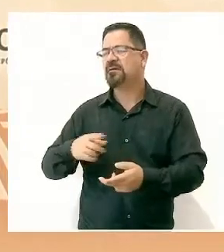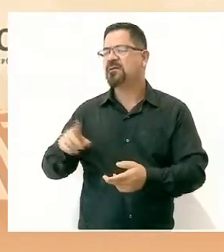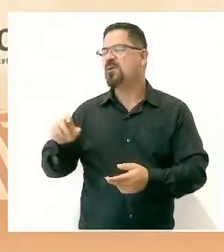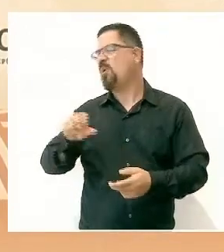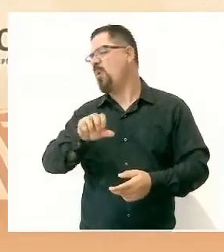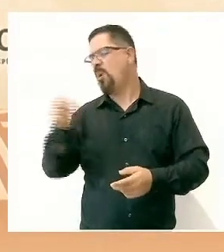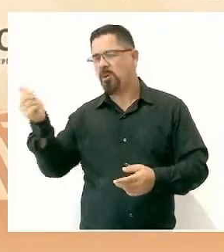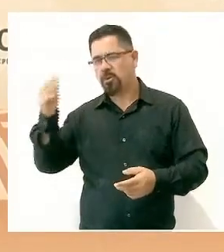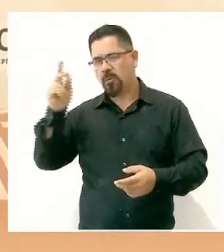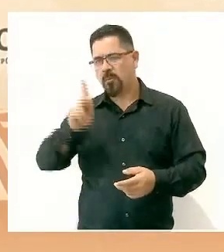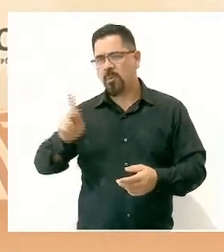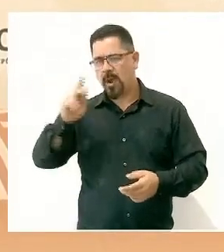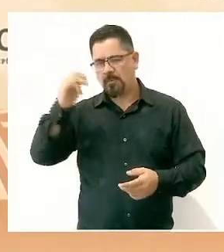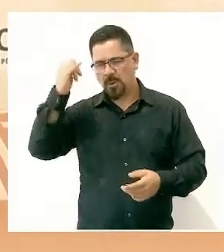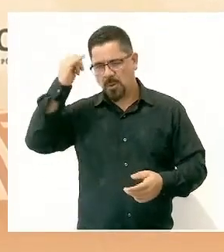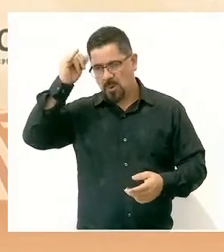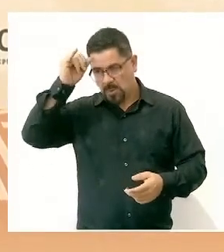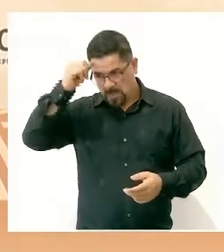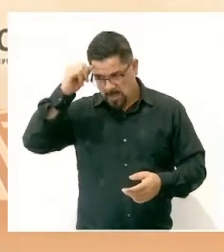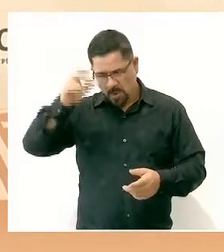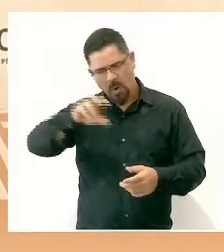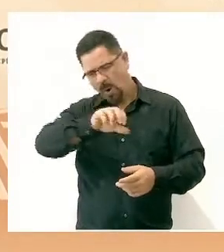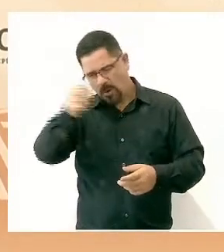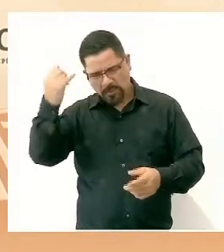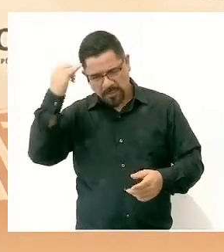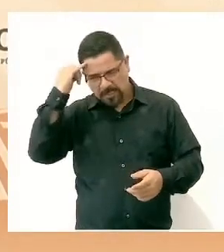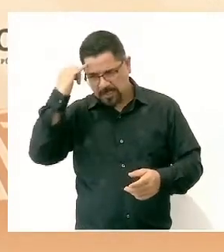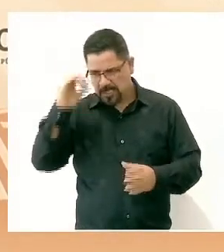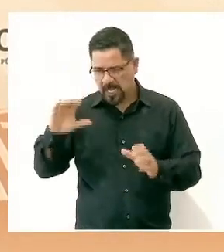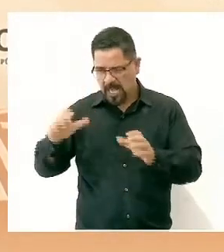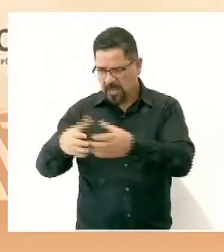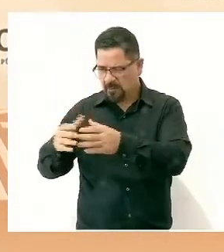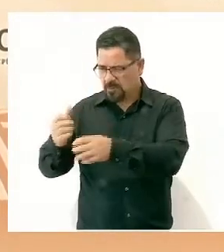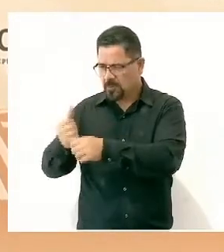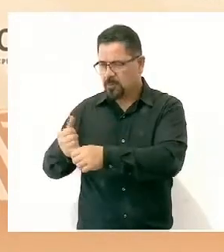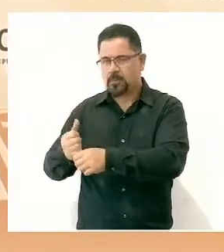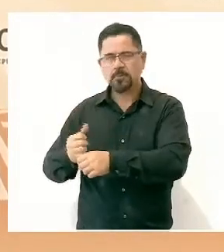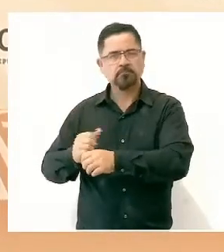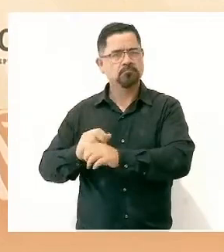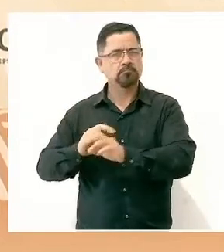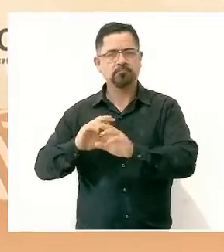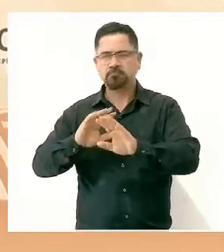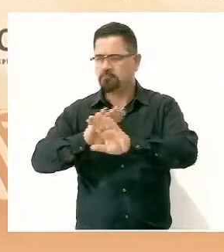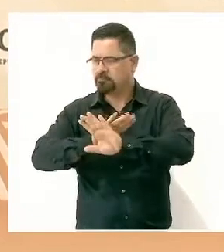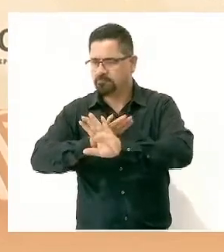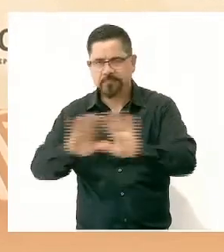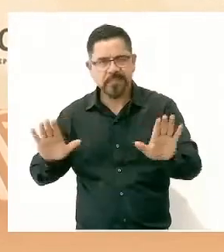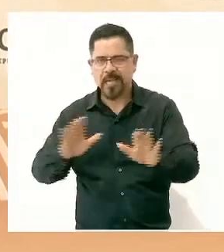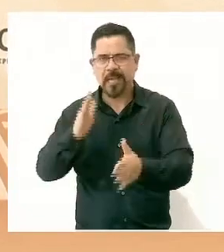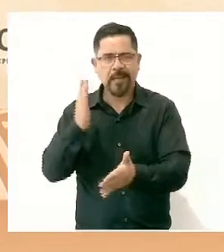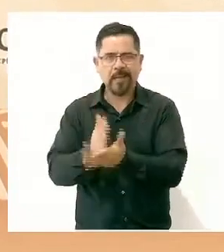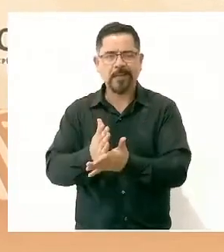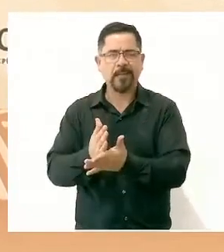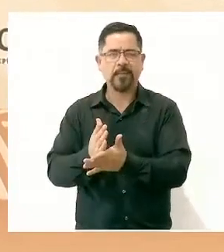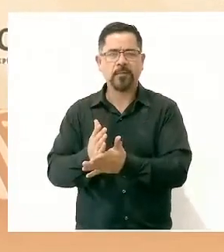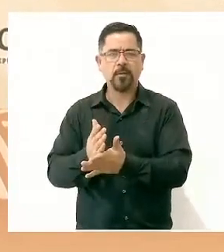de ningún otro grupo étnico o cultural de nuestro